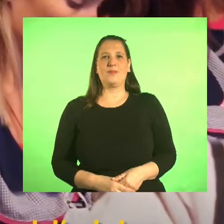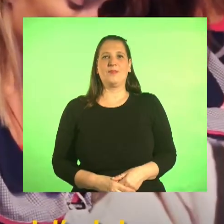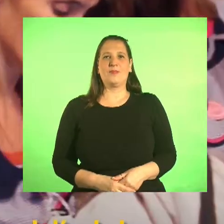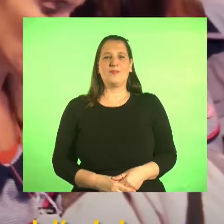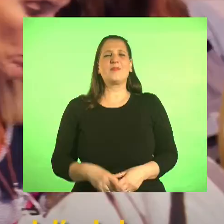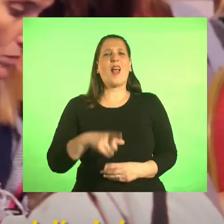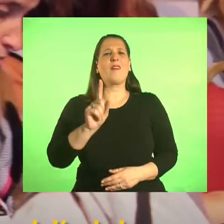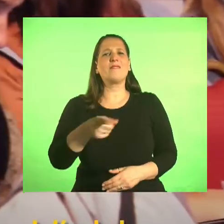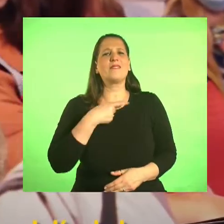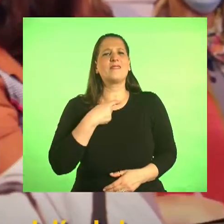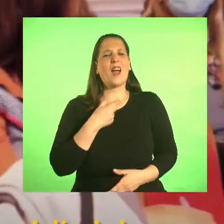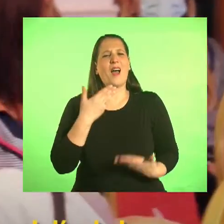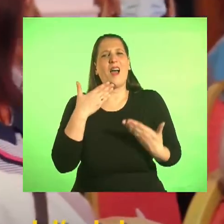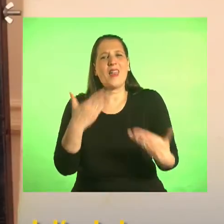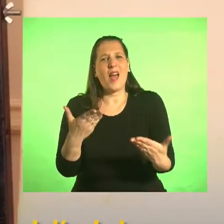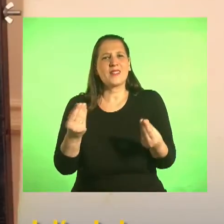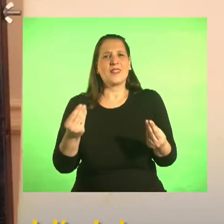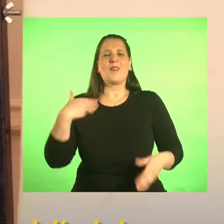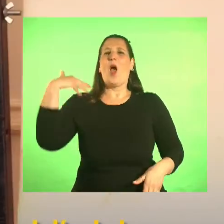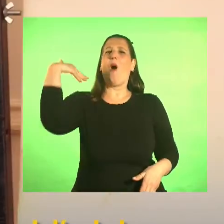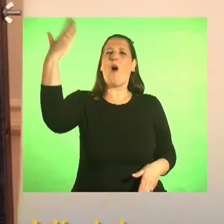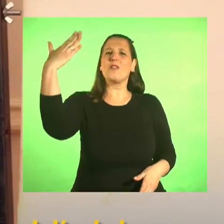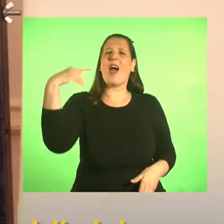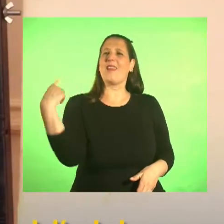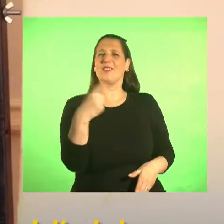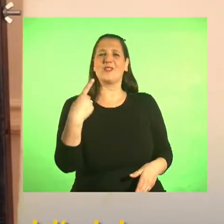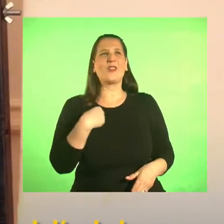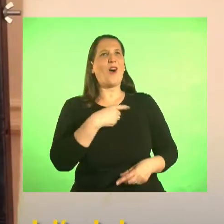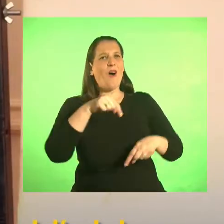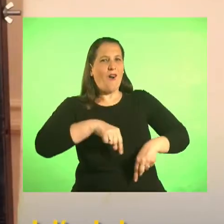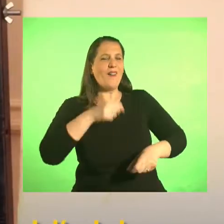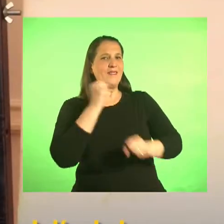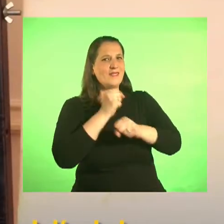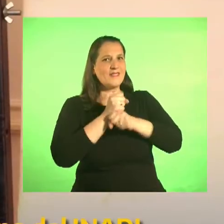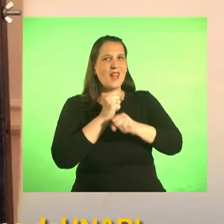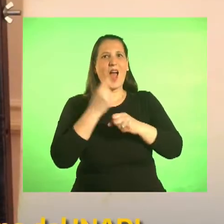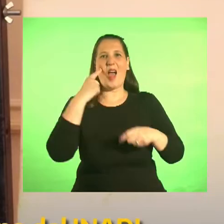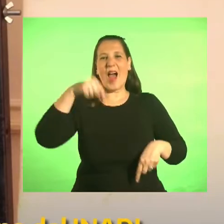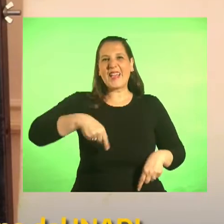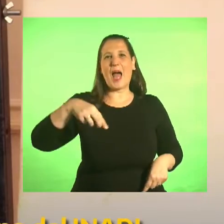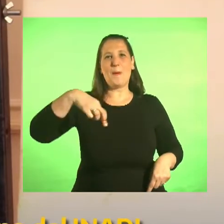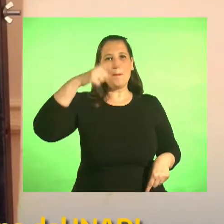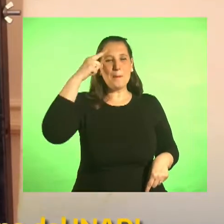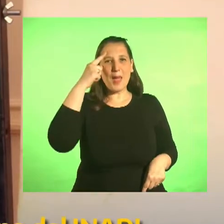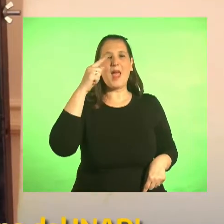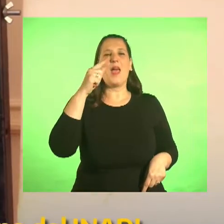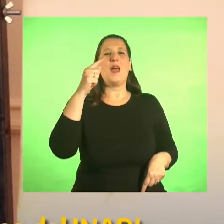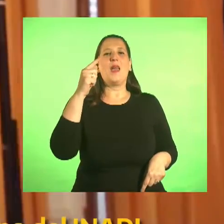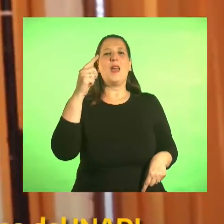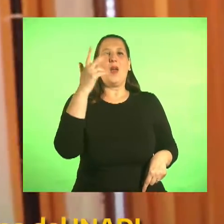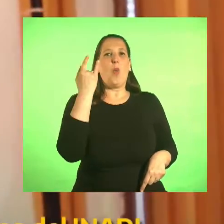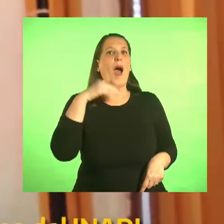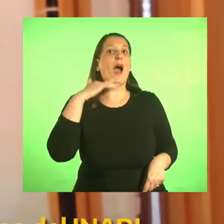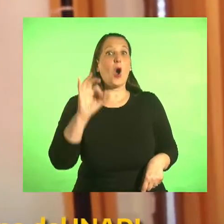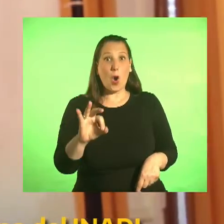Quiero agradecer la jornada que vivimos en el día de hoy en la ciudad de Pehuajó, acompañadas por este maravilloso equipo